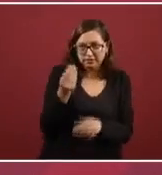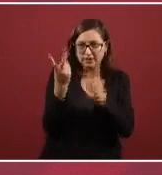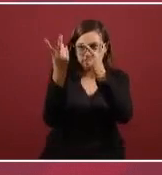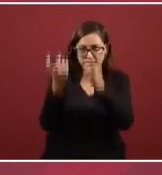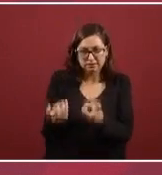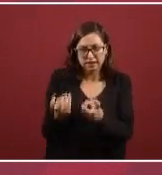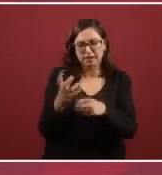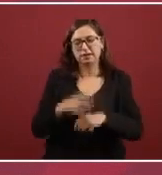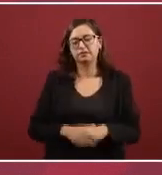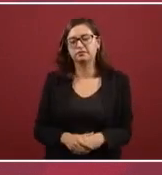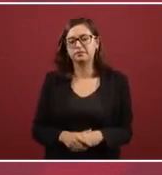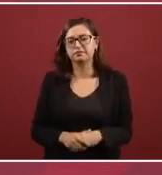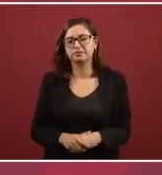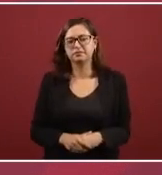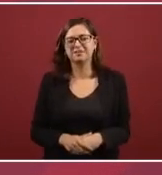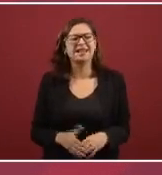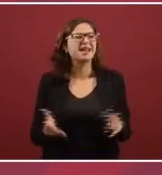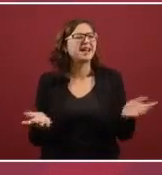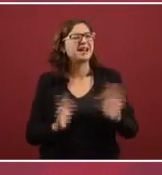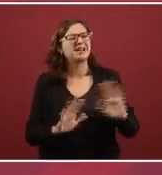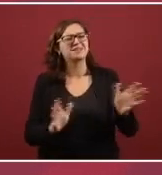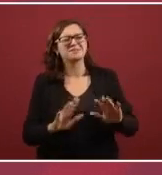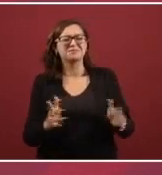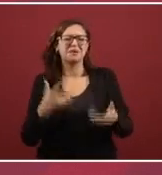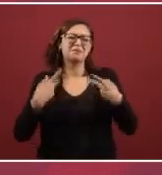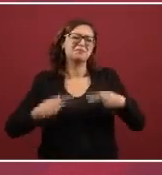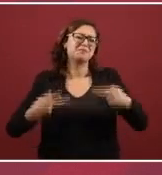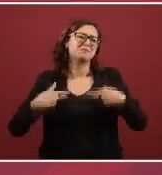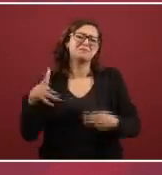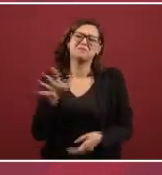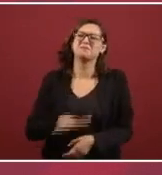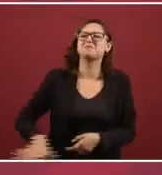No. Tengo el apoyo de la gente. O sea,